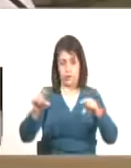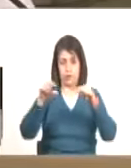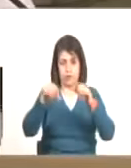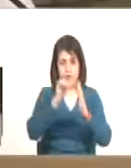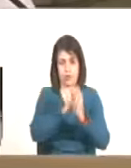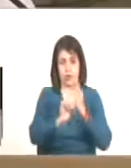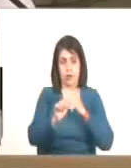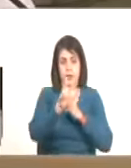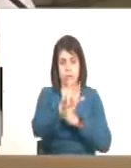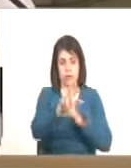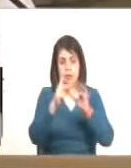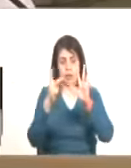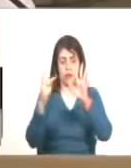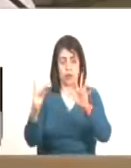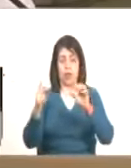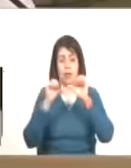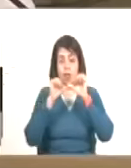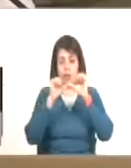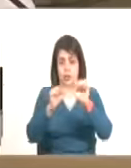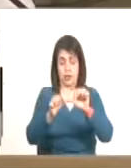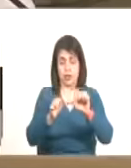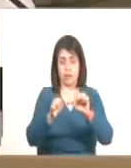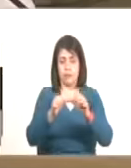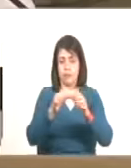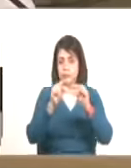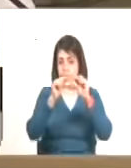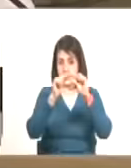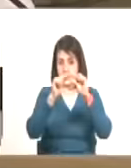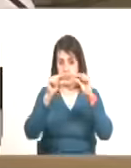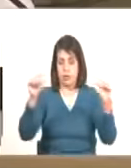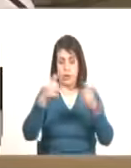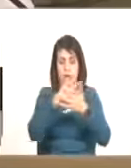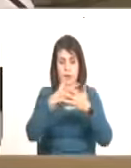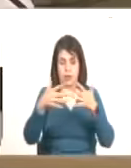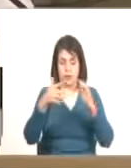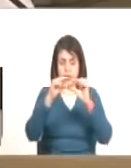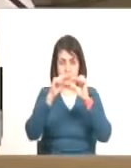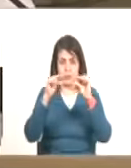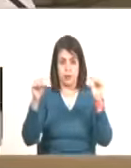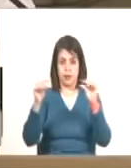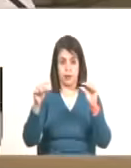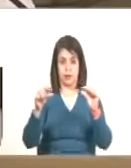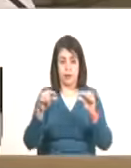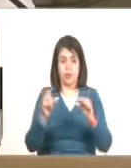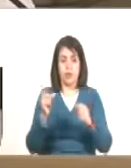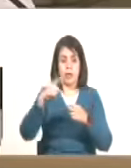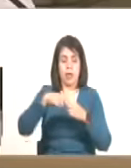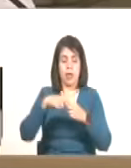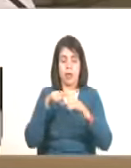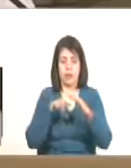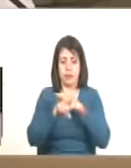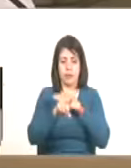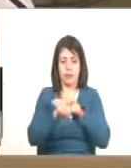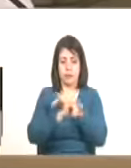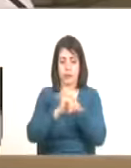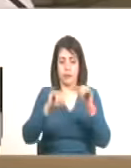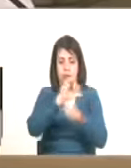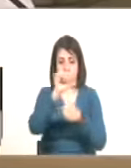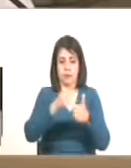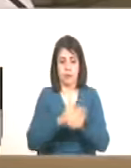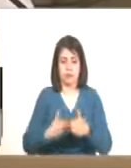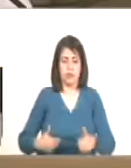del artículo 37, el cual queda redactado en los siguientes términos. Epígrafe de la accesibilidad. Es todo,